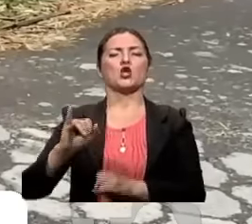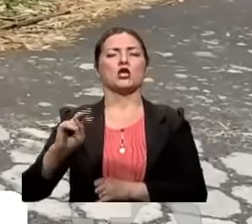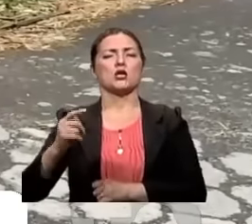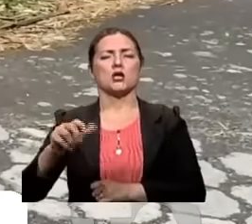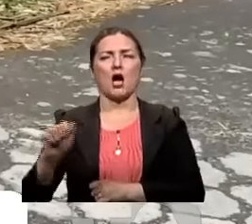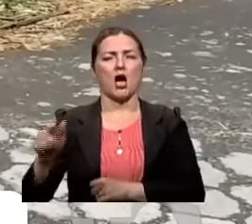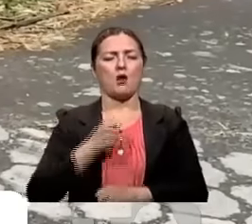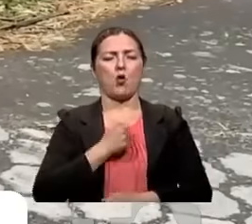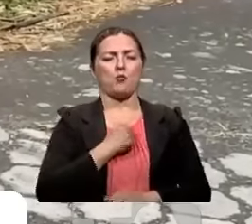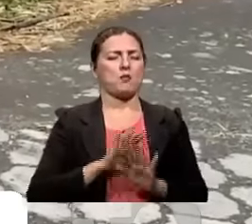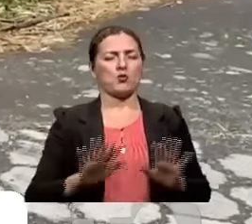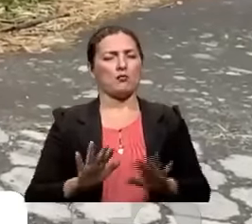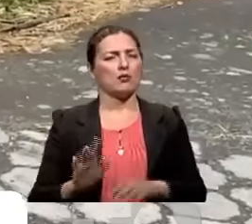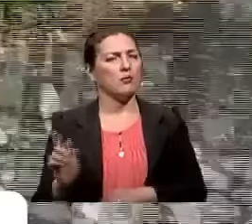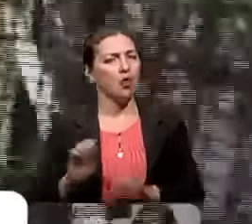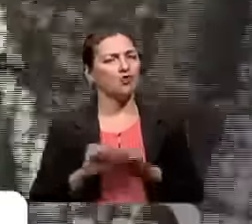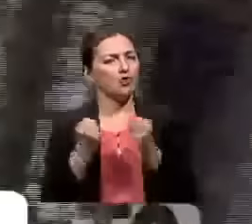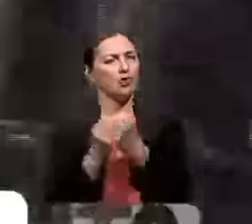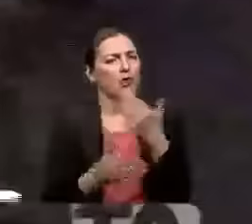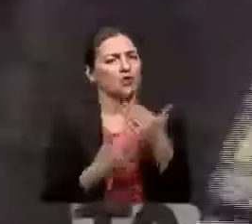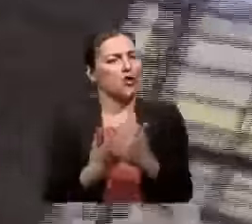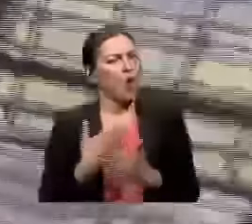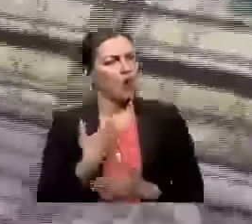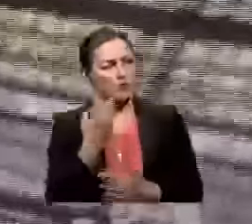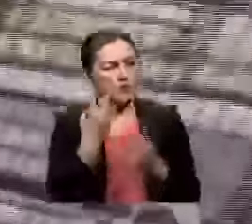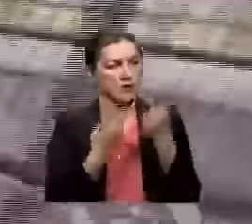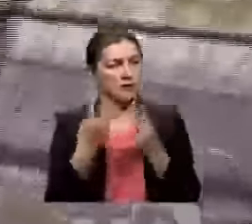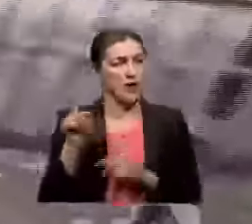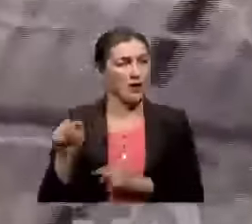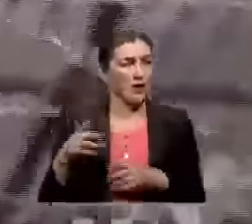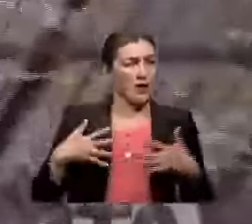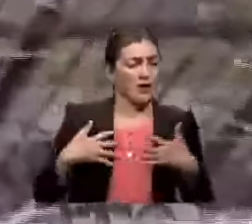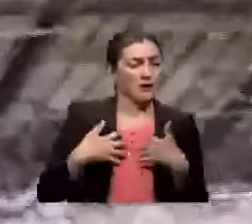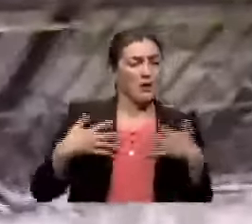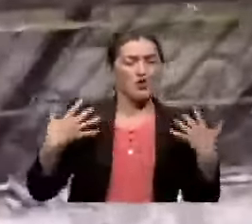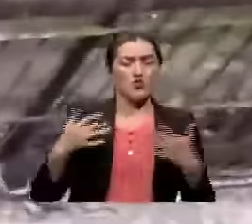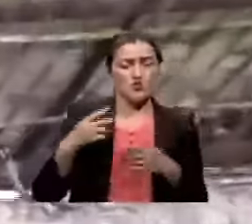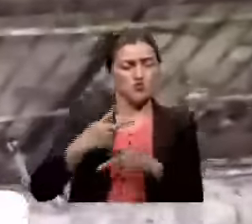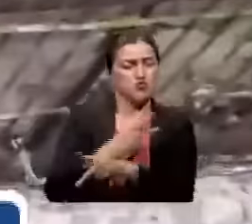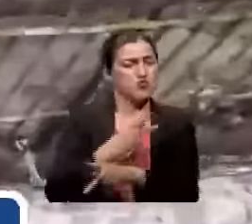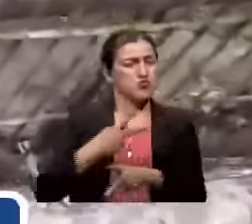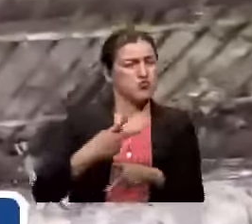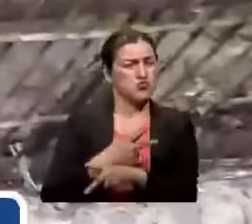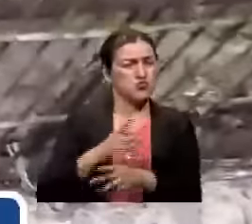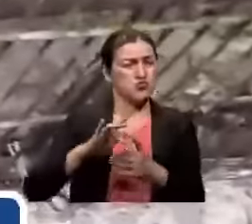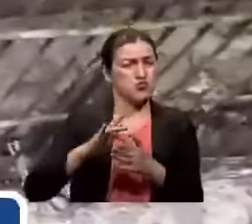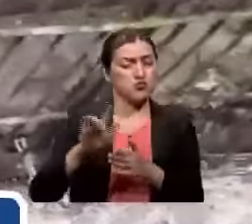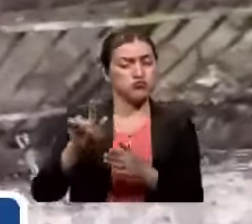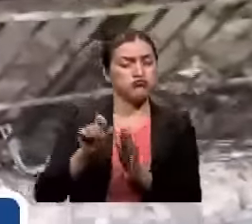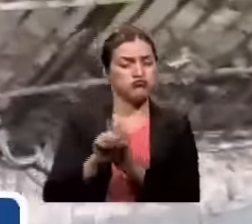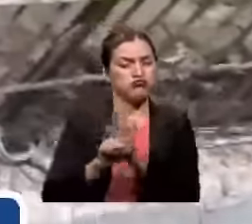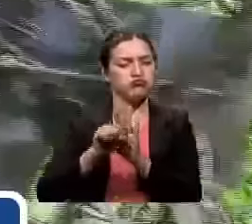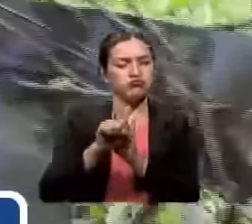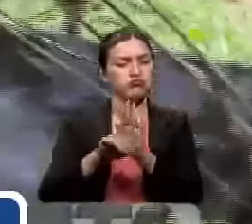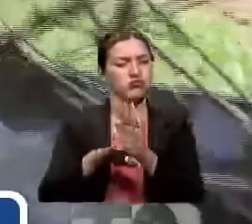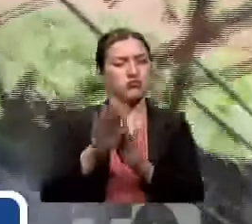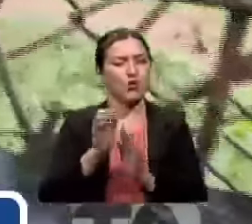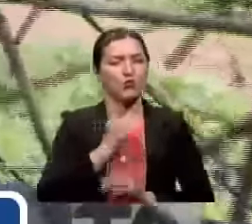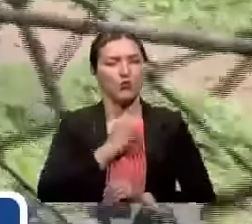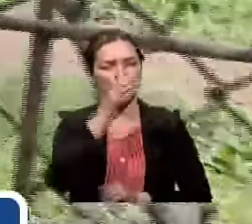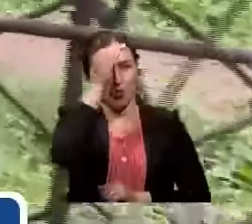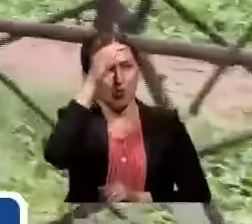sociedad también en algo de todos. Y es que el jaguar es una de las especies que identifica la Amazonía. Es considerado un